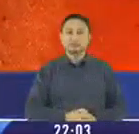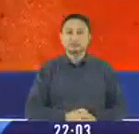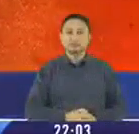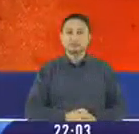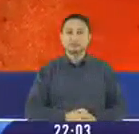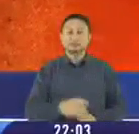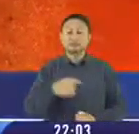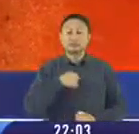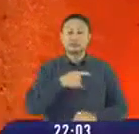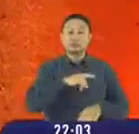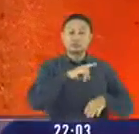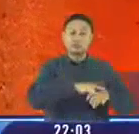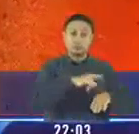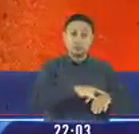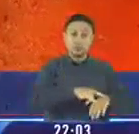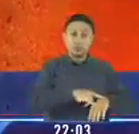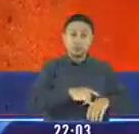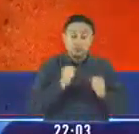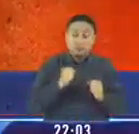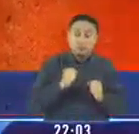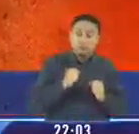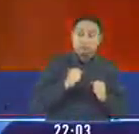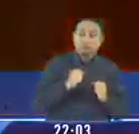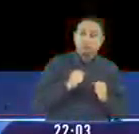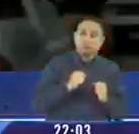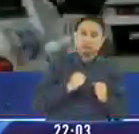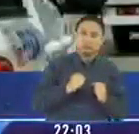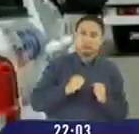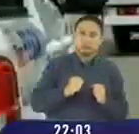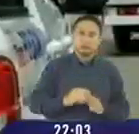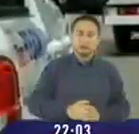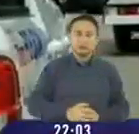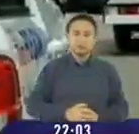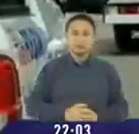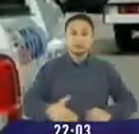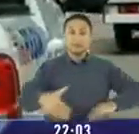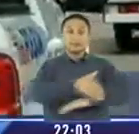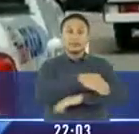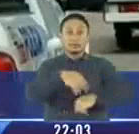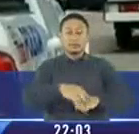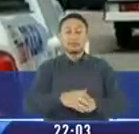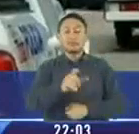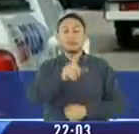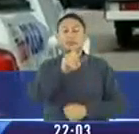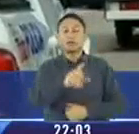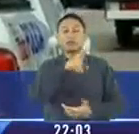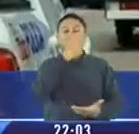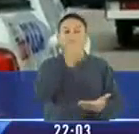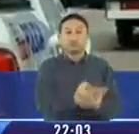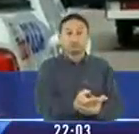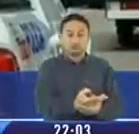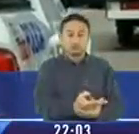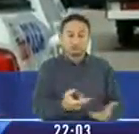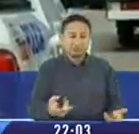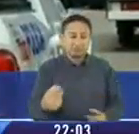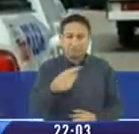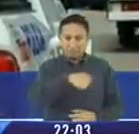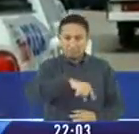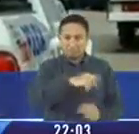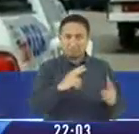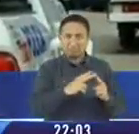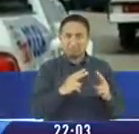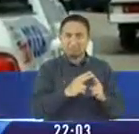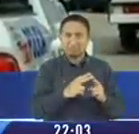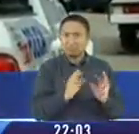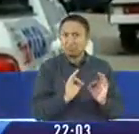yo estaba en el baño cuando me hizo doler los oídos. Sobre la vía reposaba un ciudadano, desconocido para los moradores